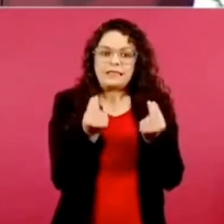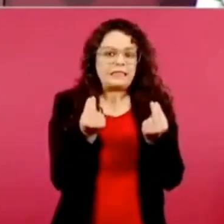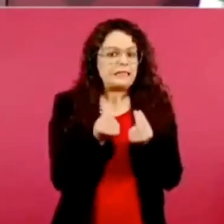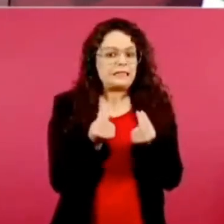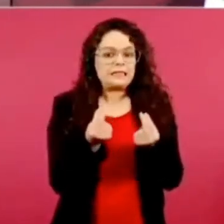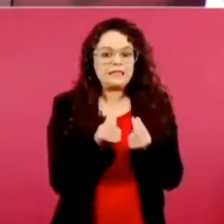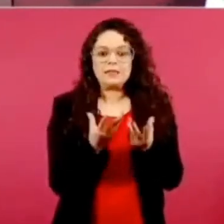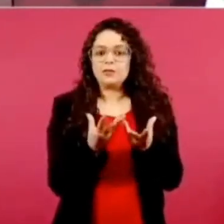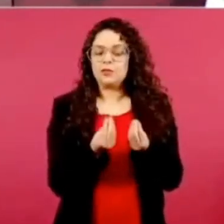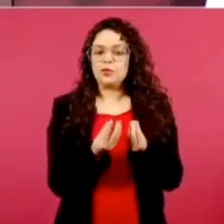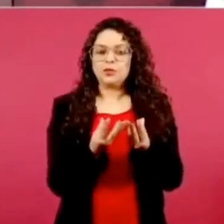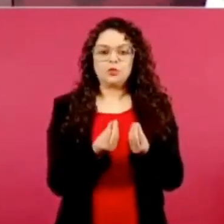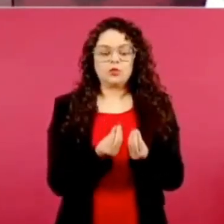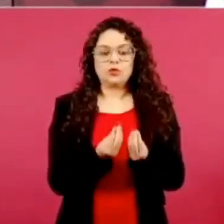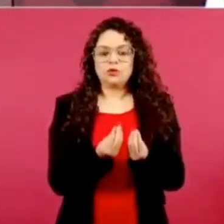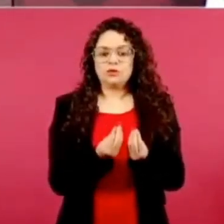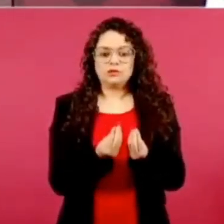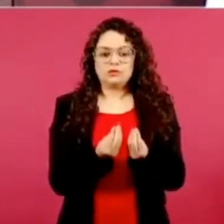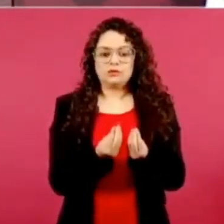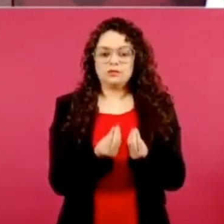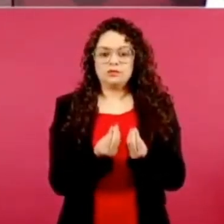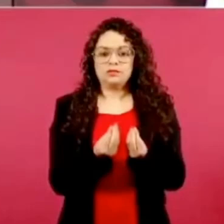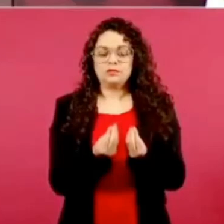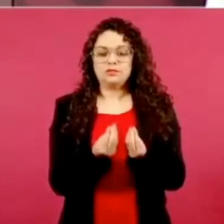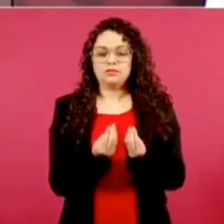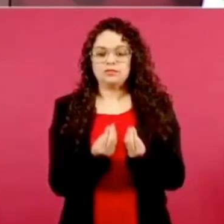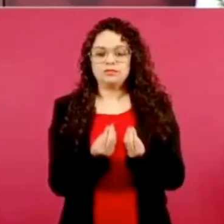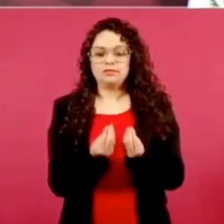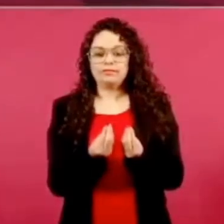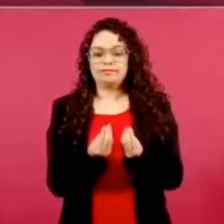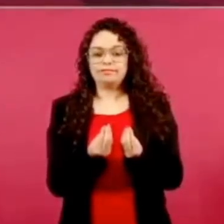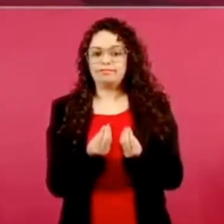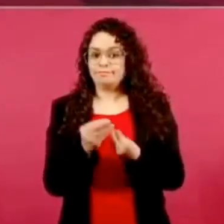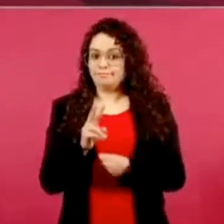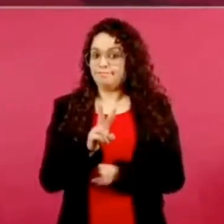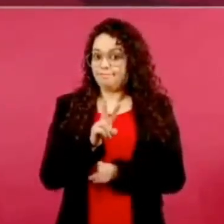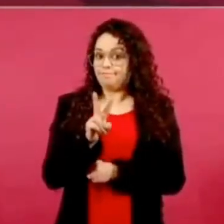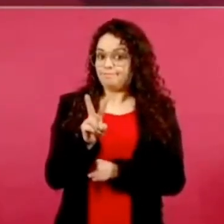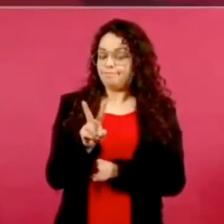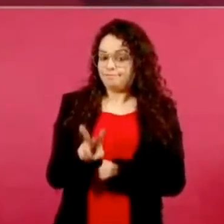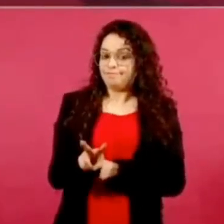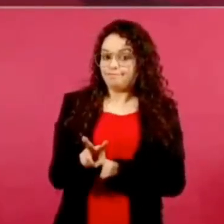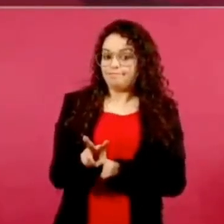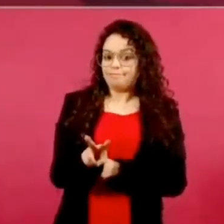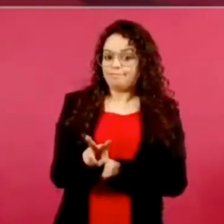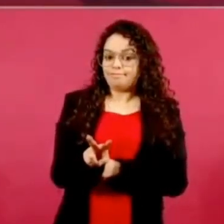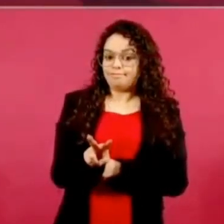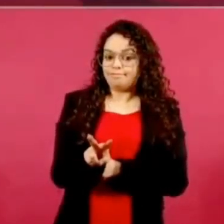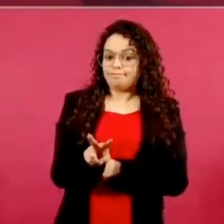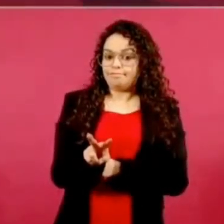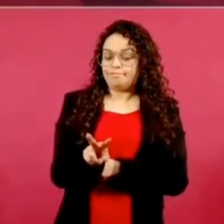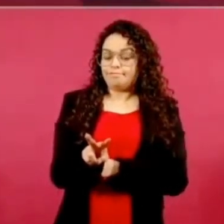Ese es un asunto de fondo para